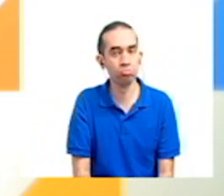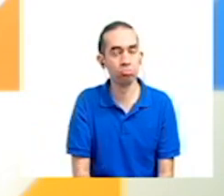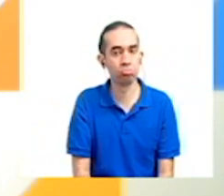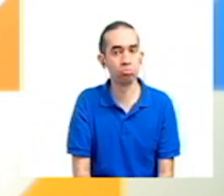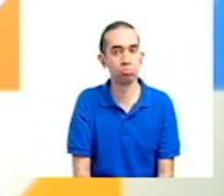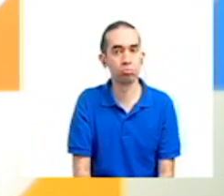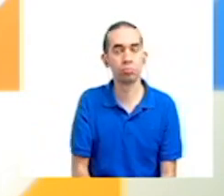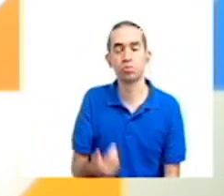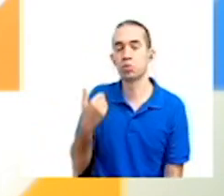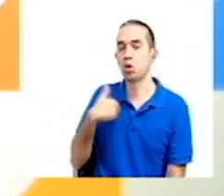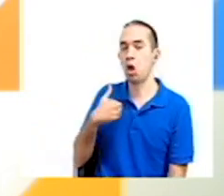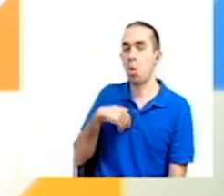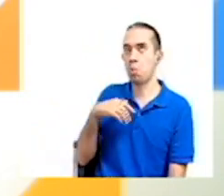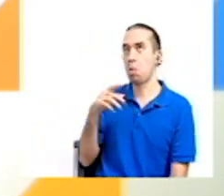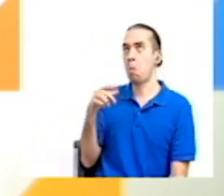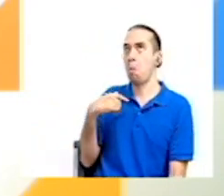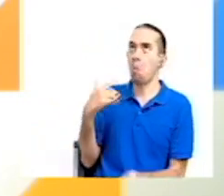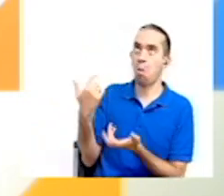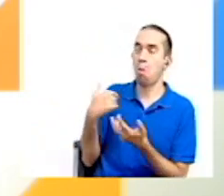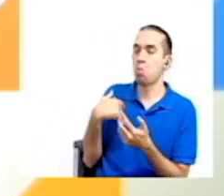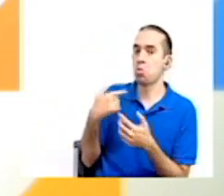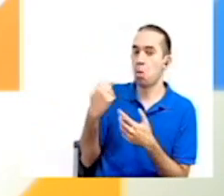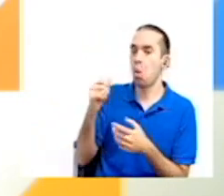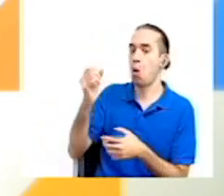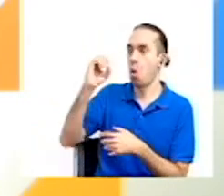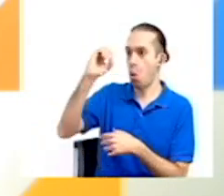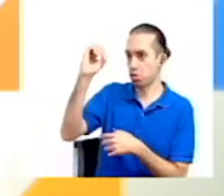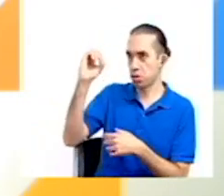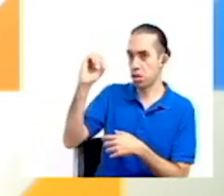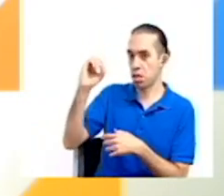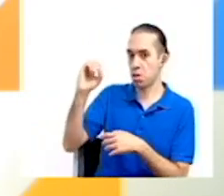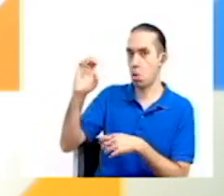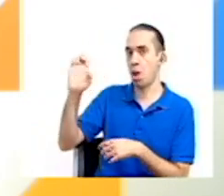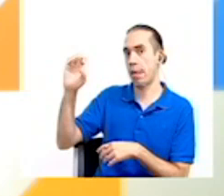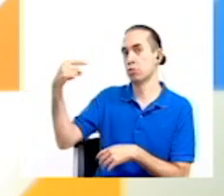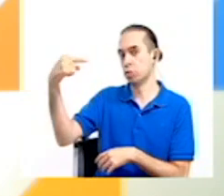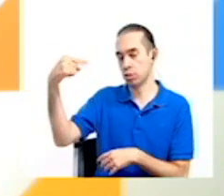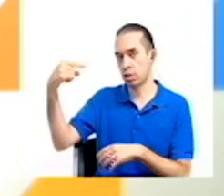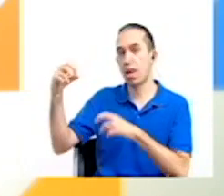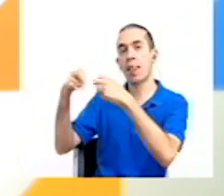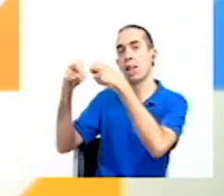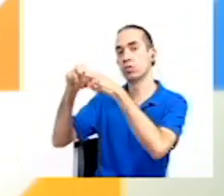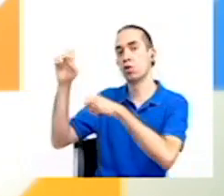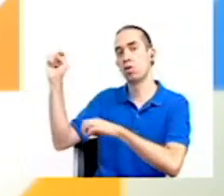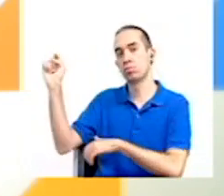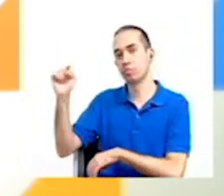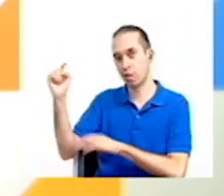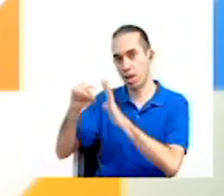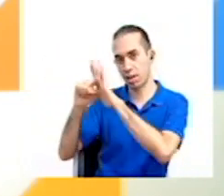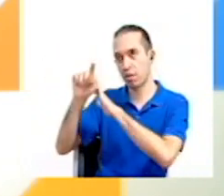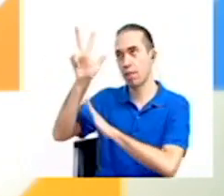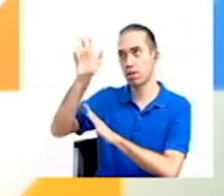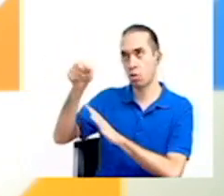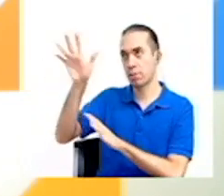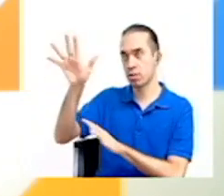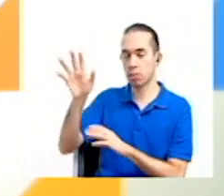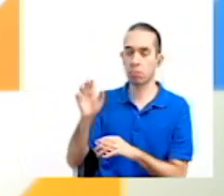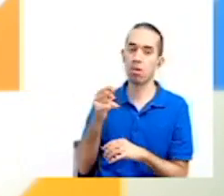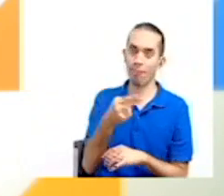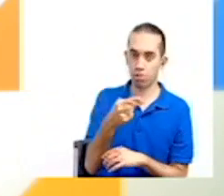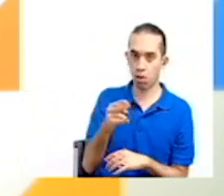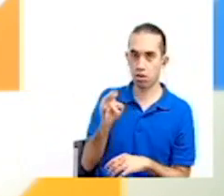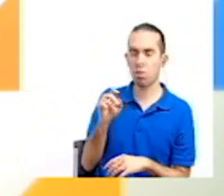Bueno, profe, me quedó claro que como el oxígeno tiene electronegatividad de 3,5 y el hidrógeno de